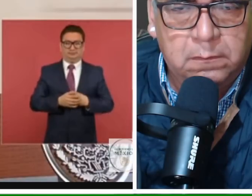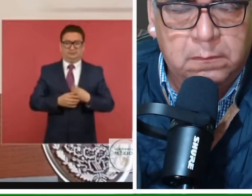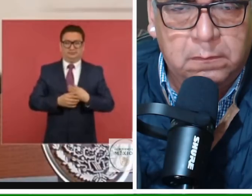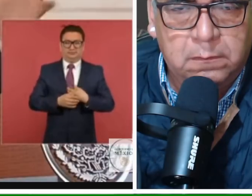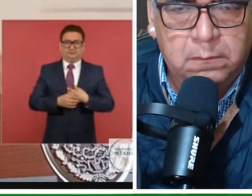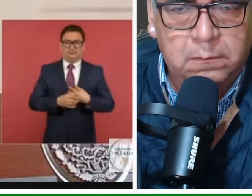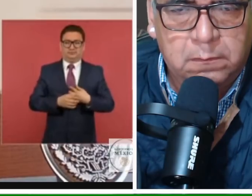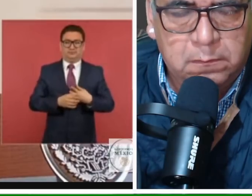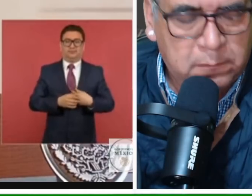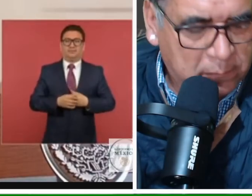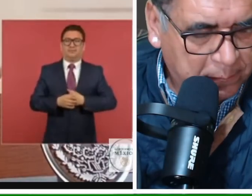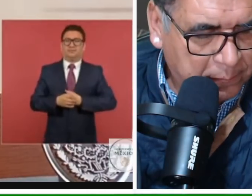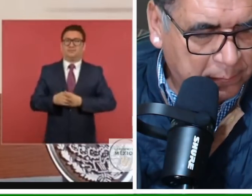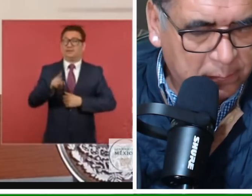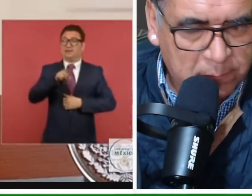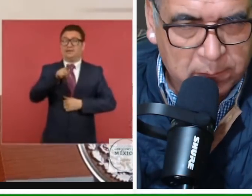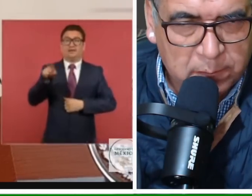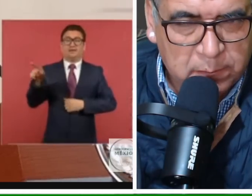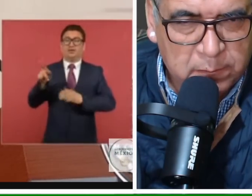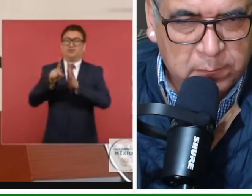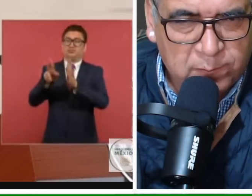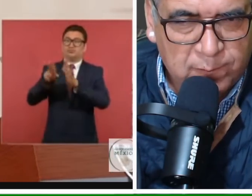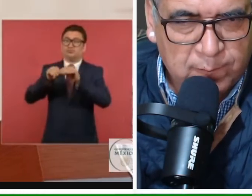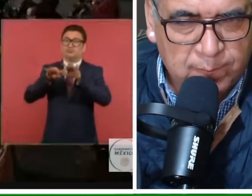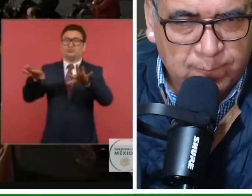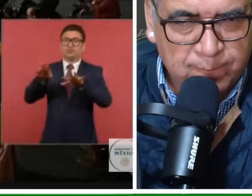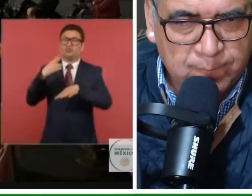¿Y para qué querían el medio de información?